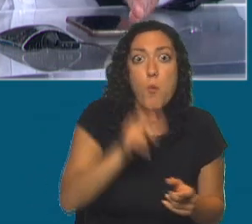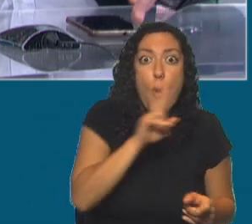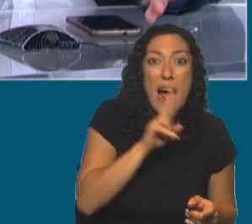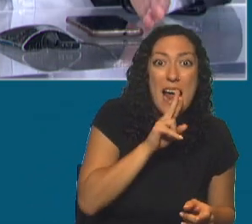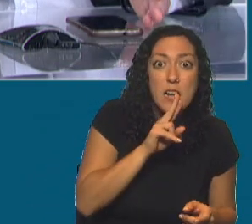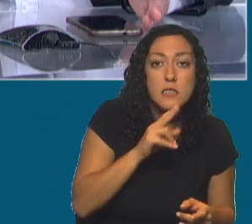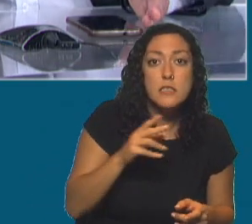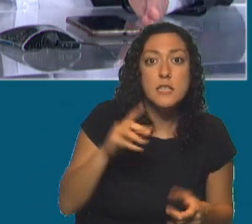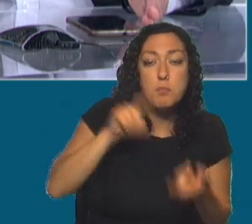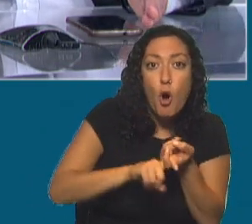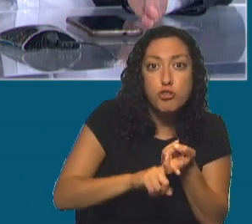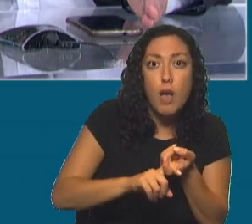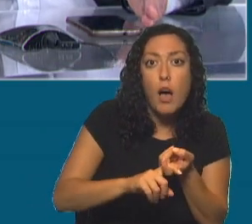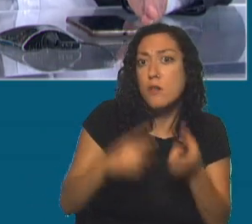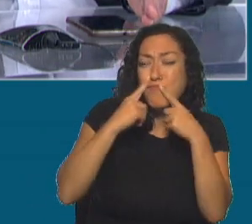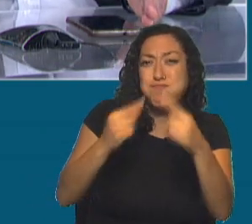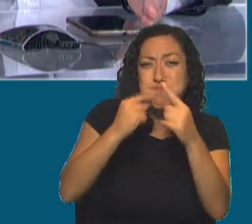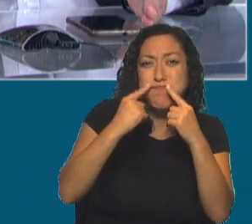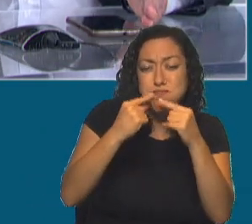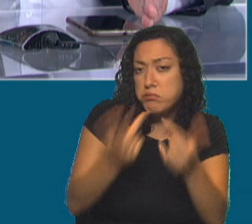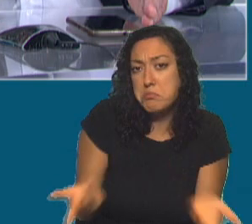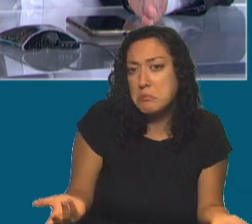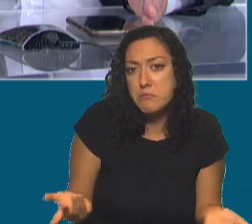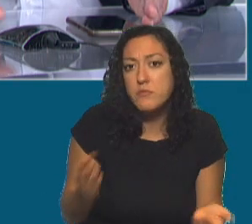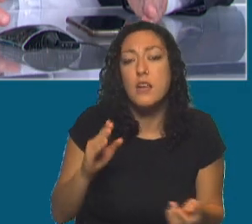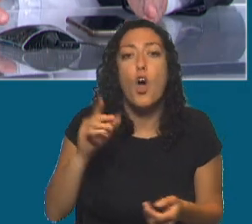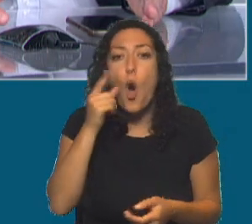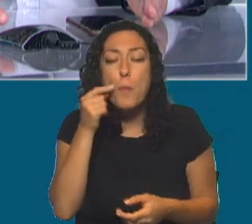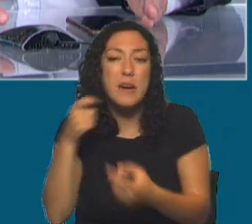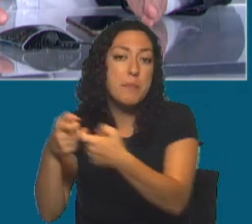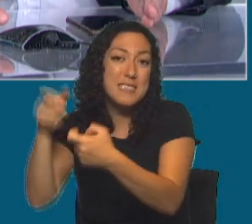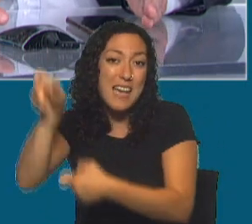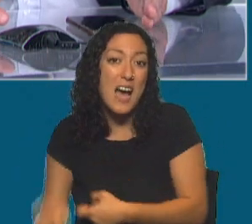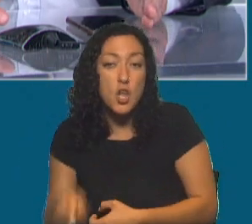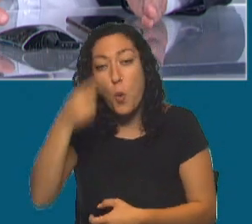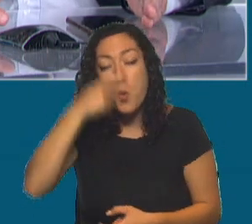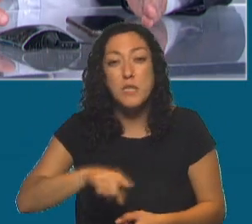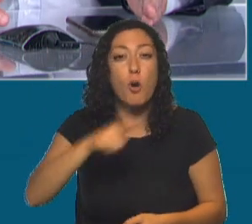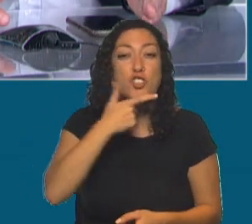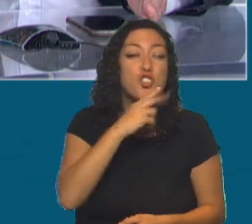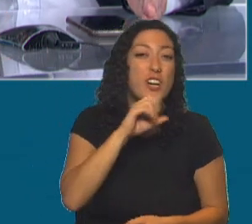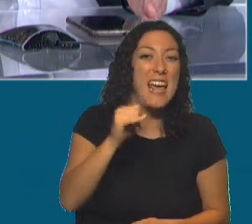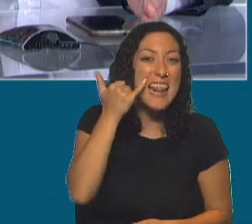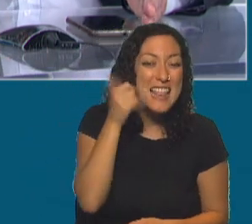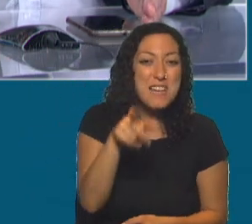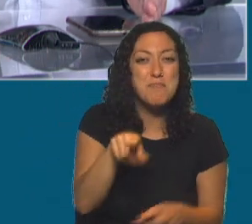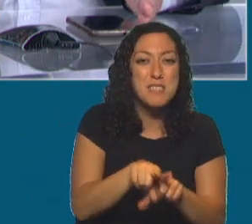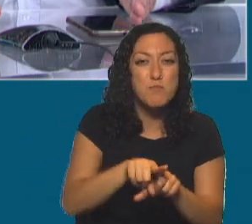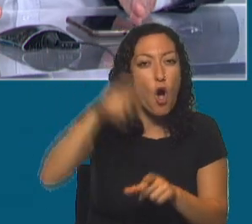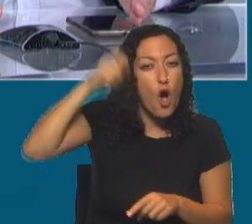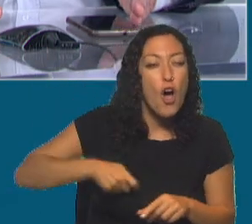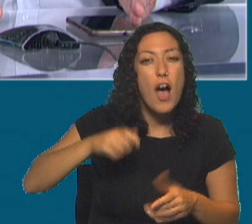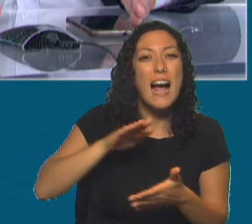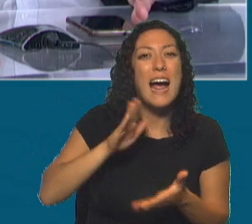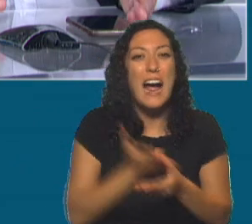ese tiempo. La última aparición pública de Blaquier la mencionó el fiscal Carlos Stornelli. En el marco de la causa por